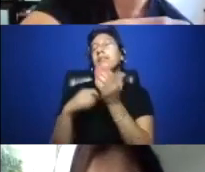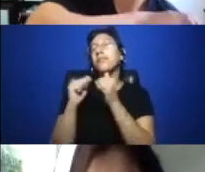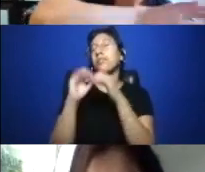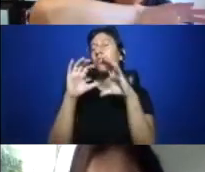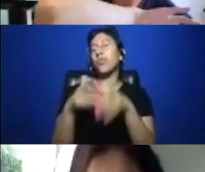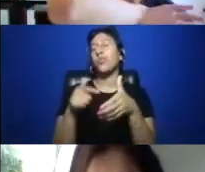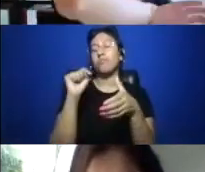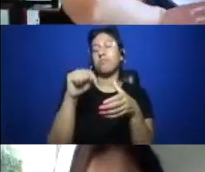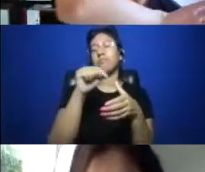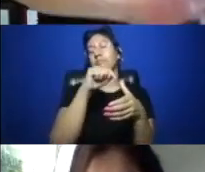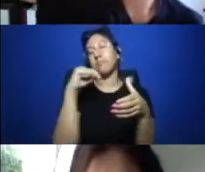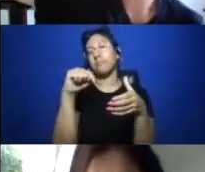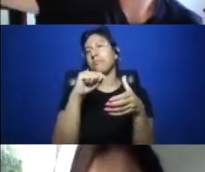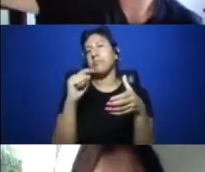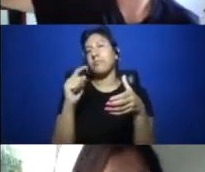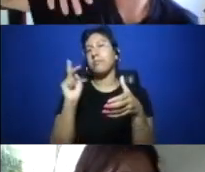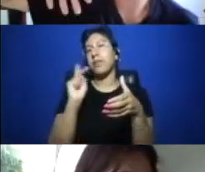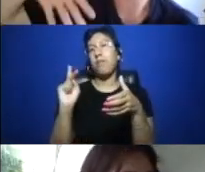Yo creo que a veces con grupos,